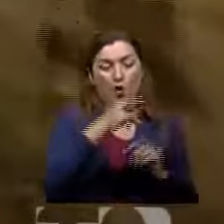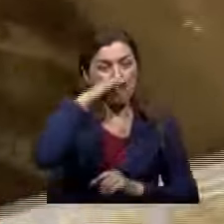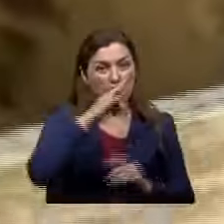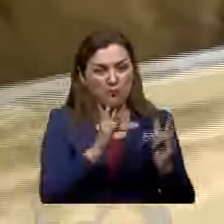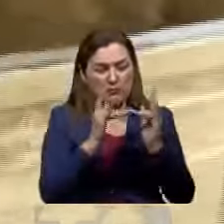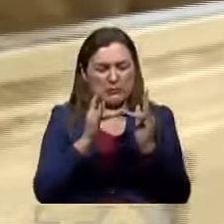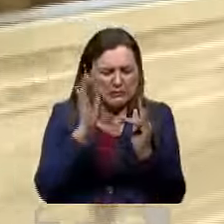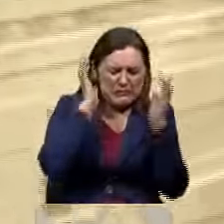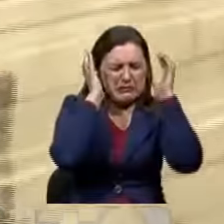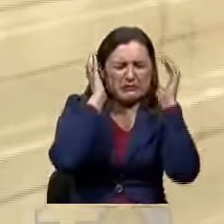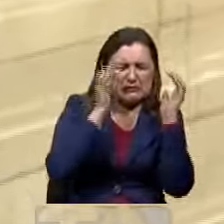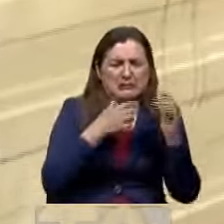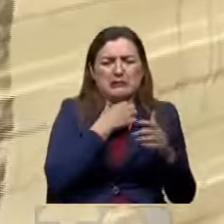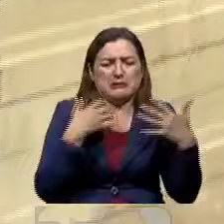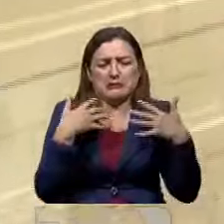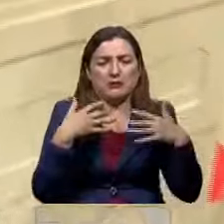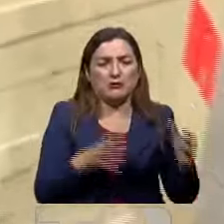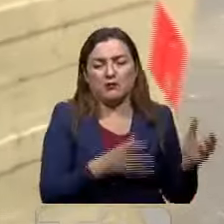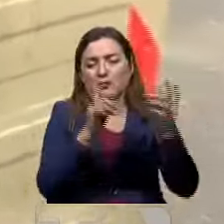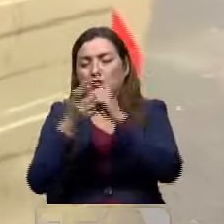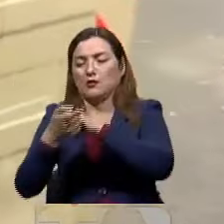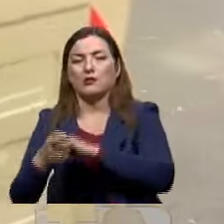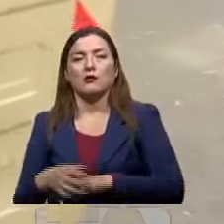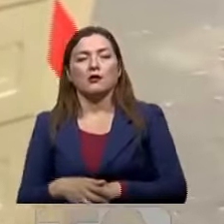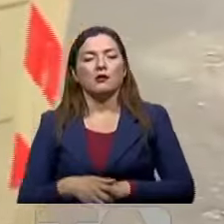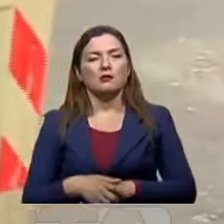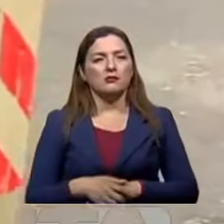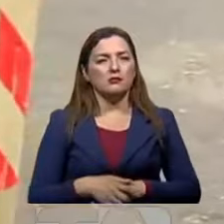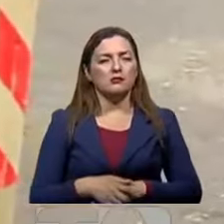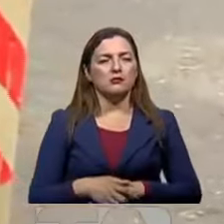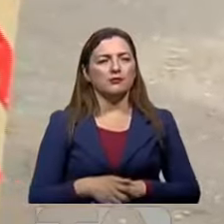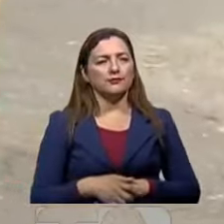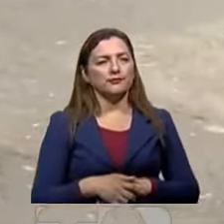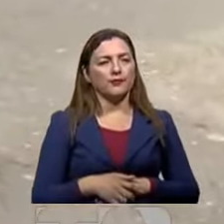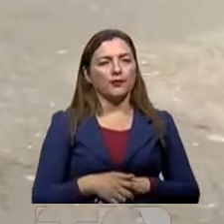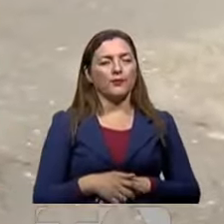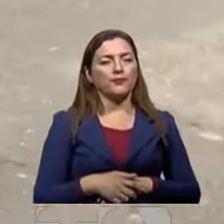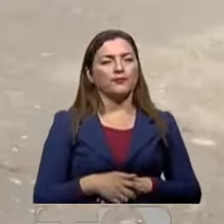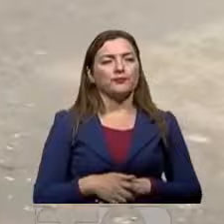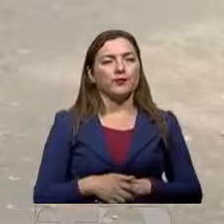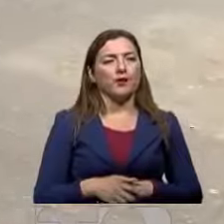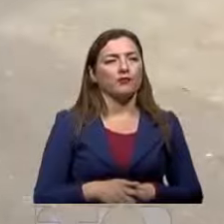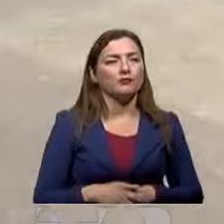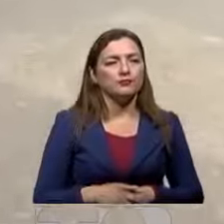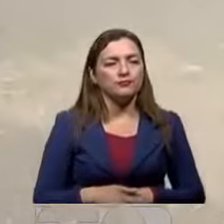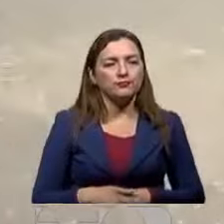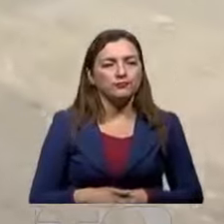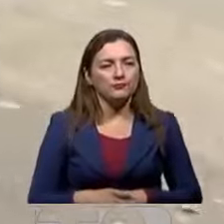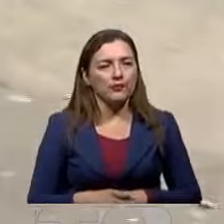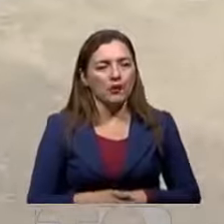mucho temor al estar allí ante esta presencia de ruidos y personas extrañas. De hecho, quiero que ustedes se percaten. Miren,